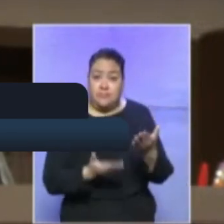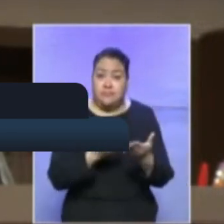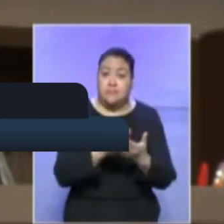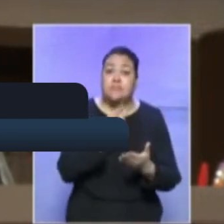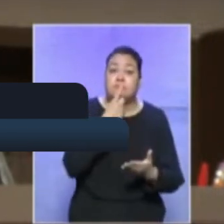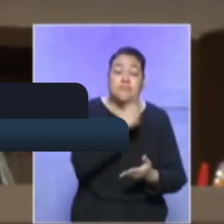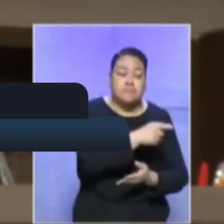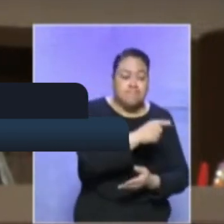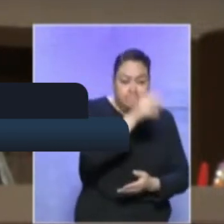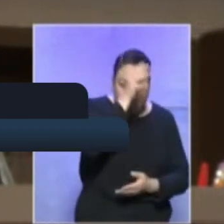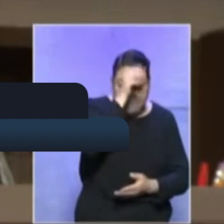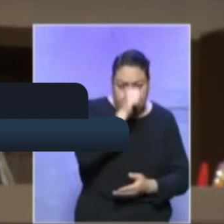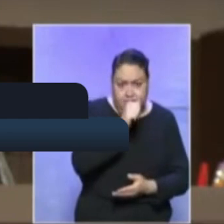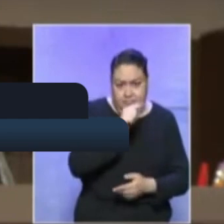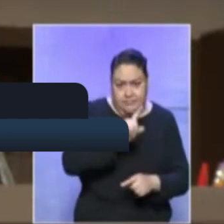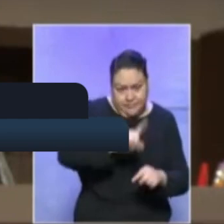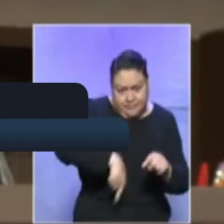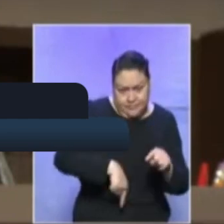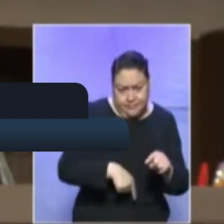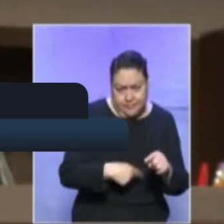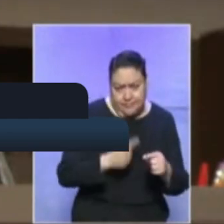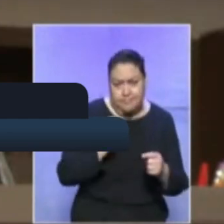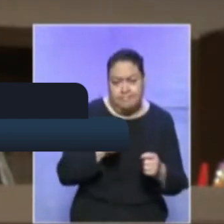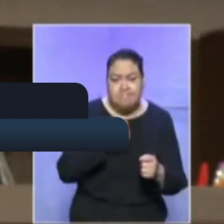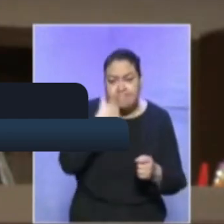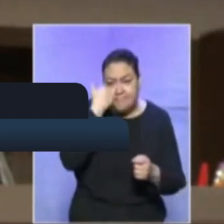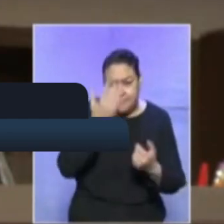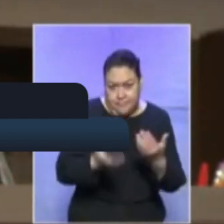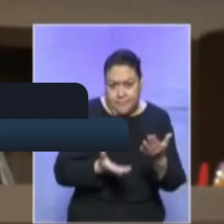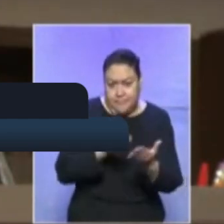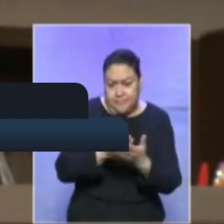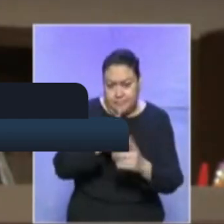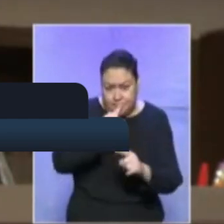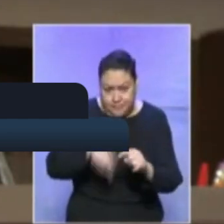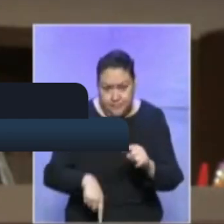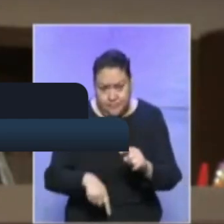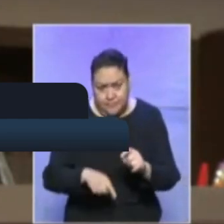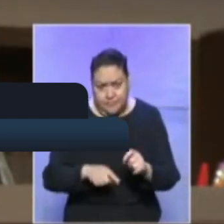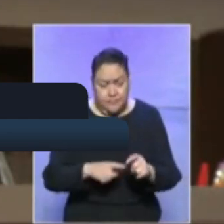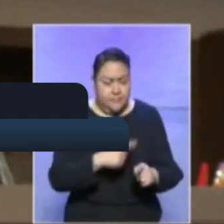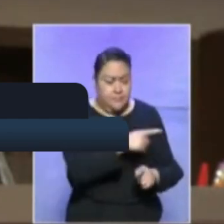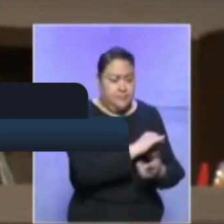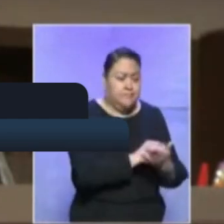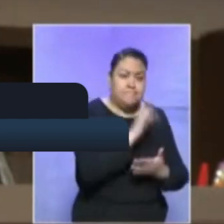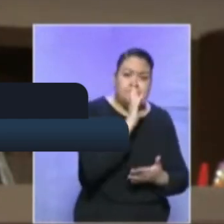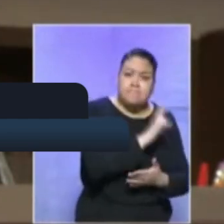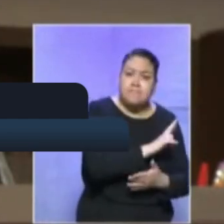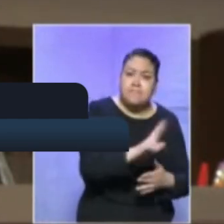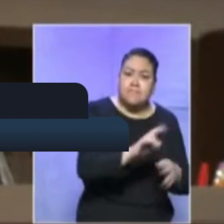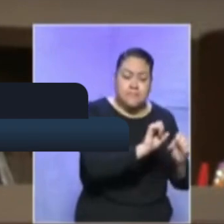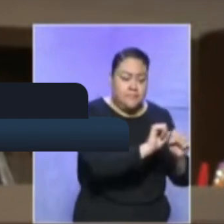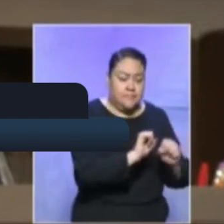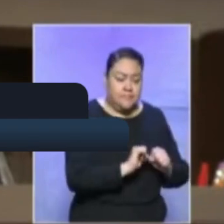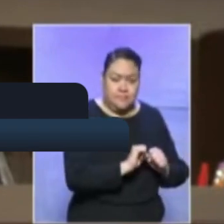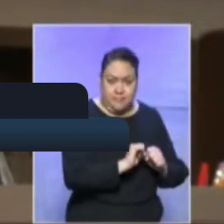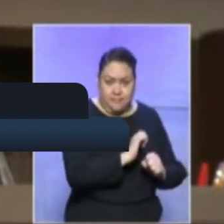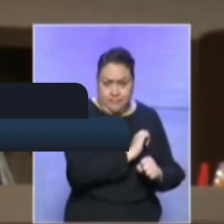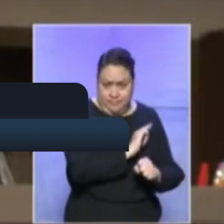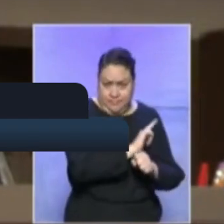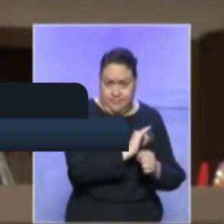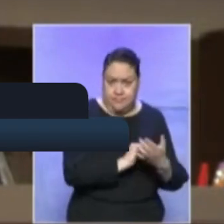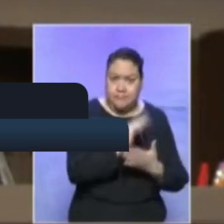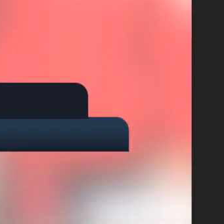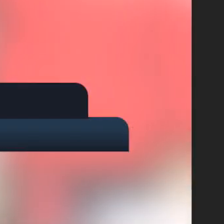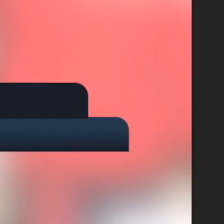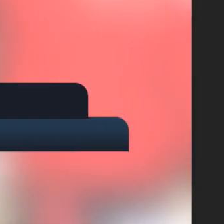Pri la propuesta sugiere que sea el órgano partidista quien resuelva estas impugnaciones antes del 22 de Julio fecha límite para el registro